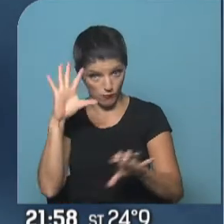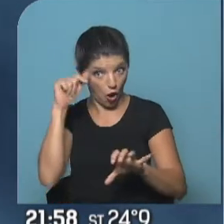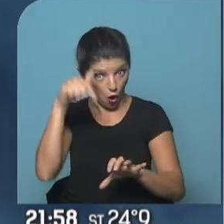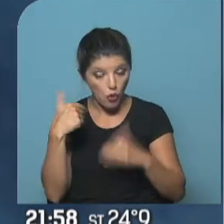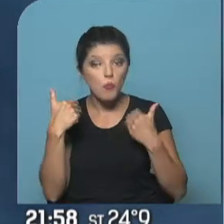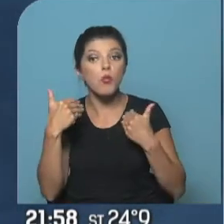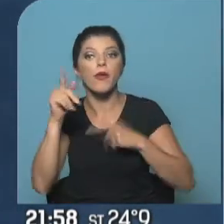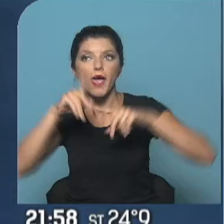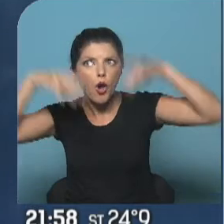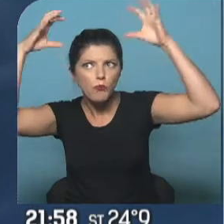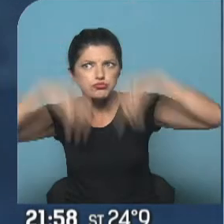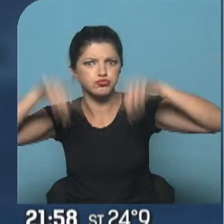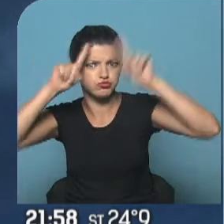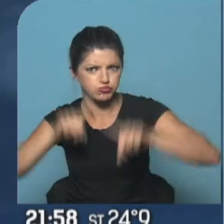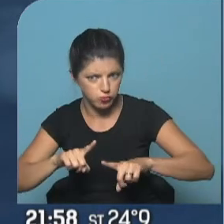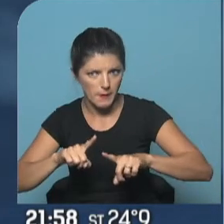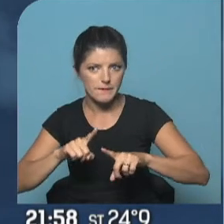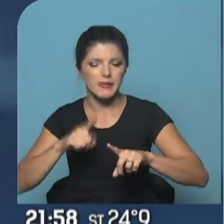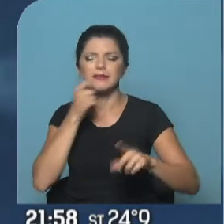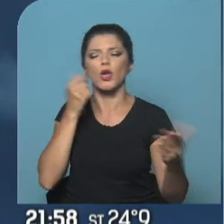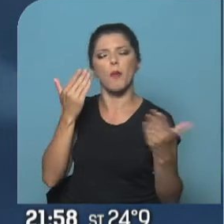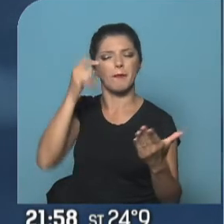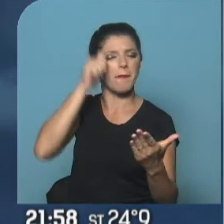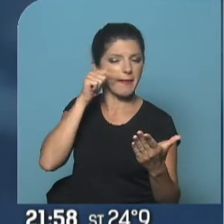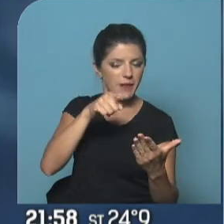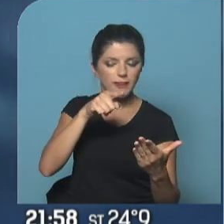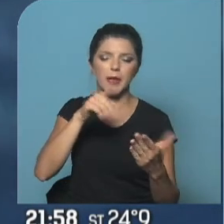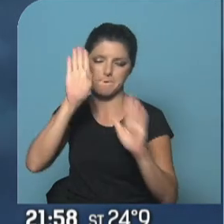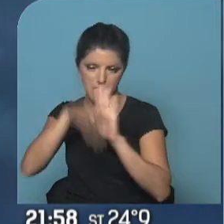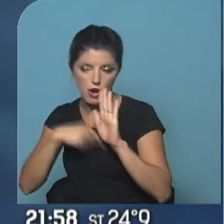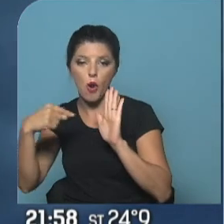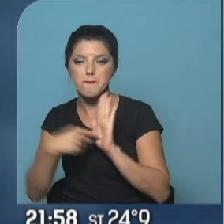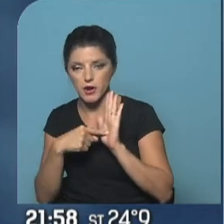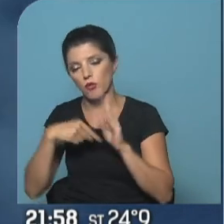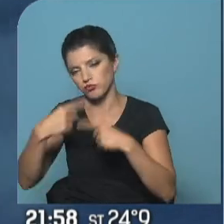probabilidades de tormentas, no tan fuertes como ha pasado en la costa, y será hasta mañana por el mediodía.